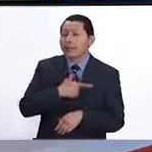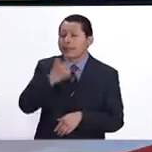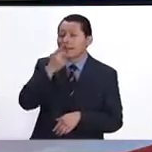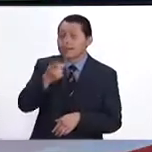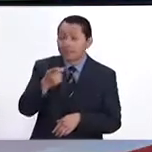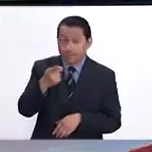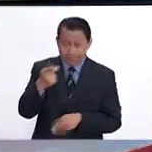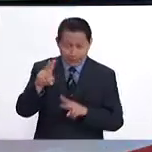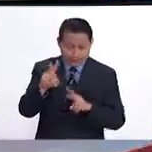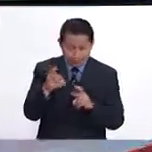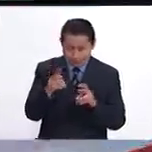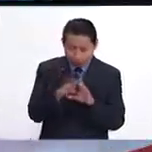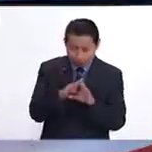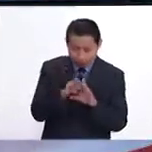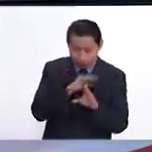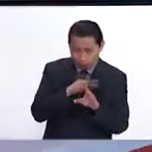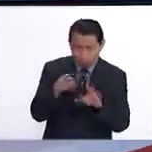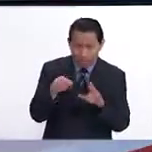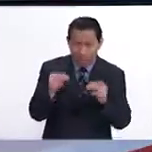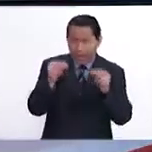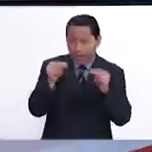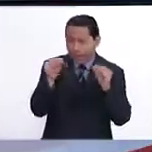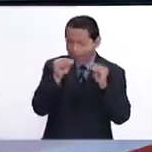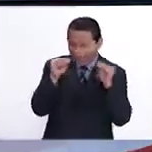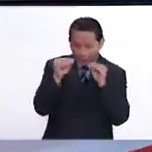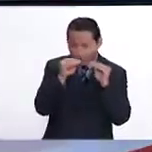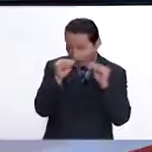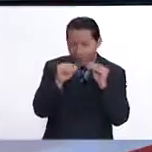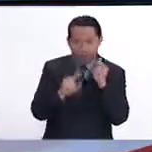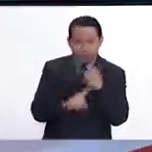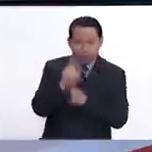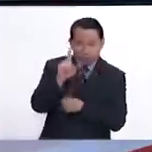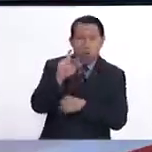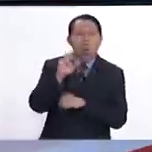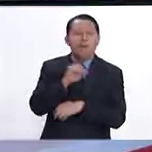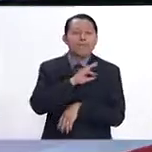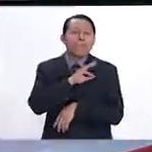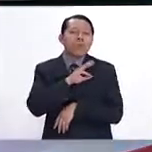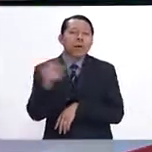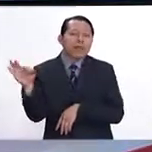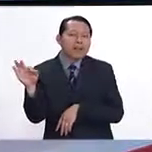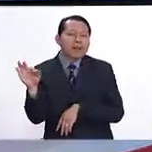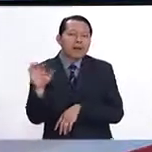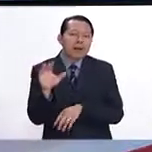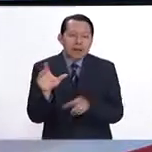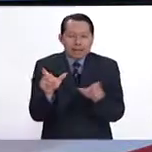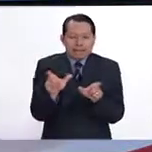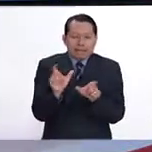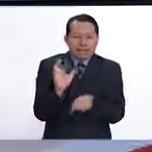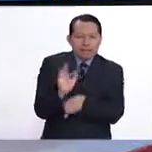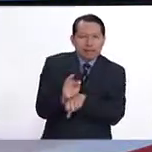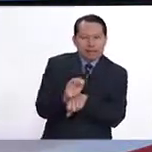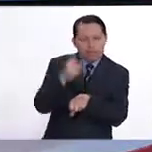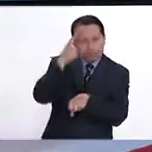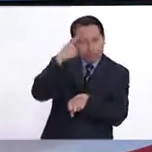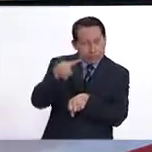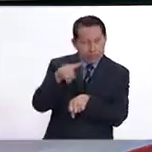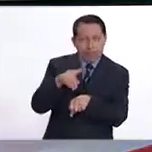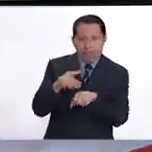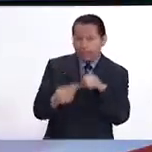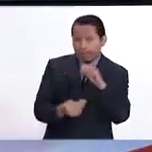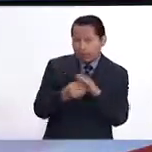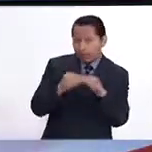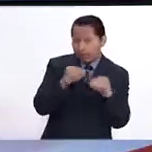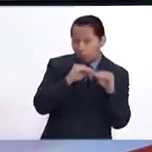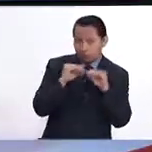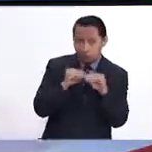podría dislocar las negociaciones, o existe la capacidad y el blindaje para que en las distintas mesas de